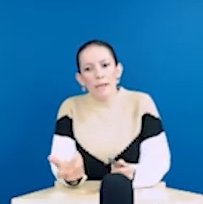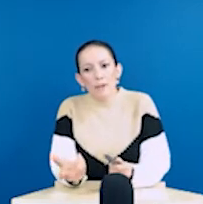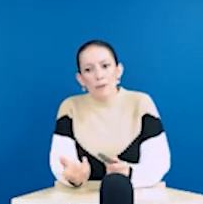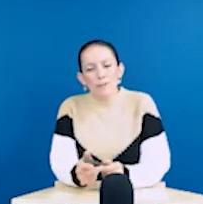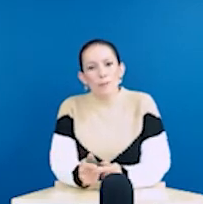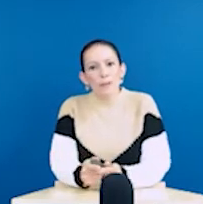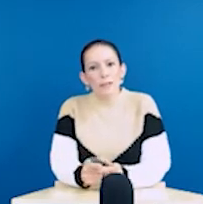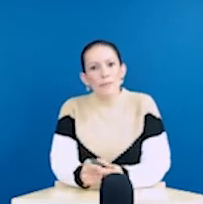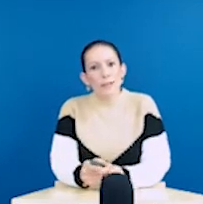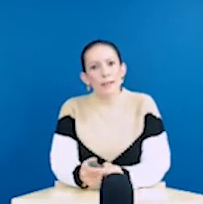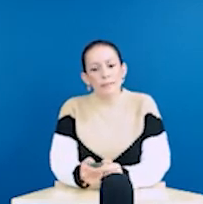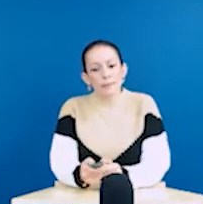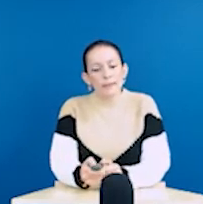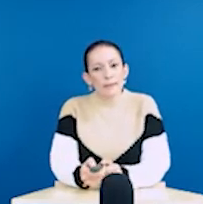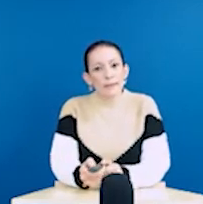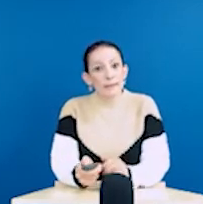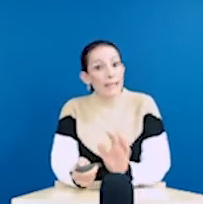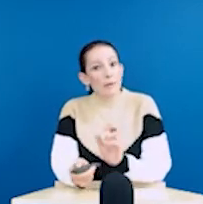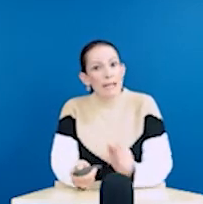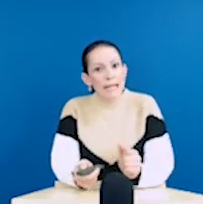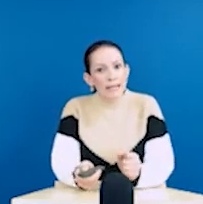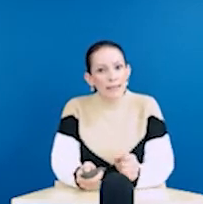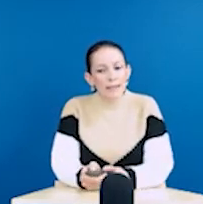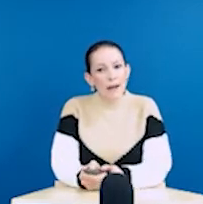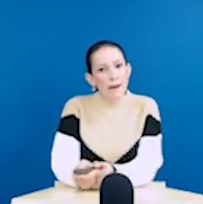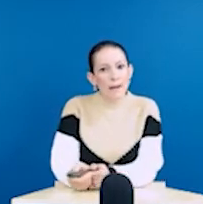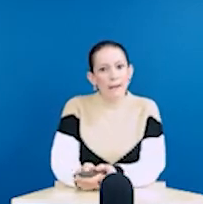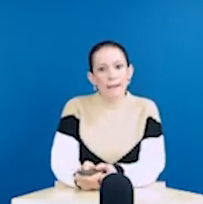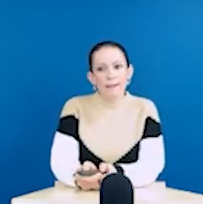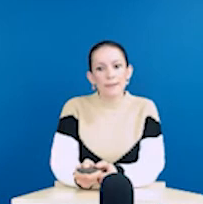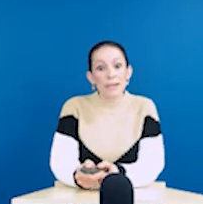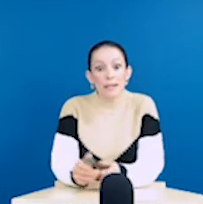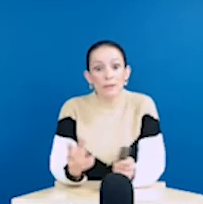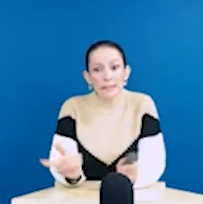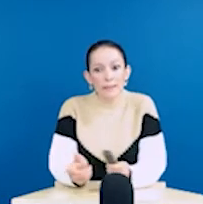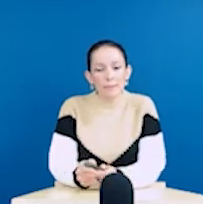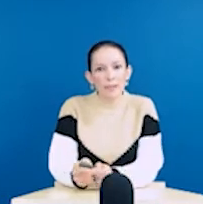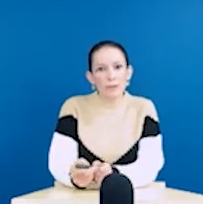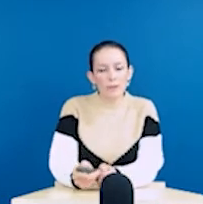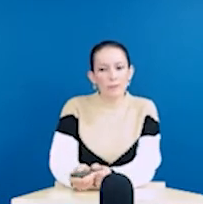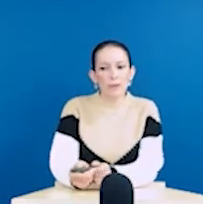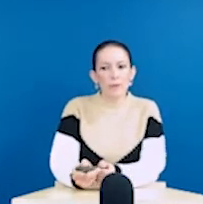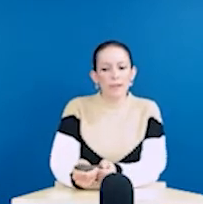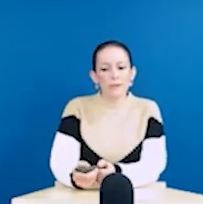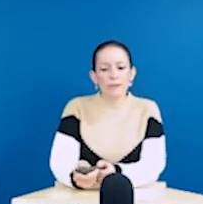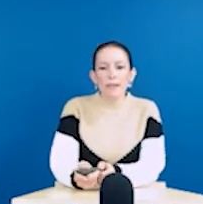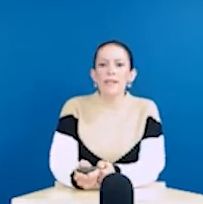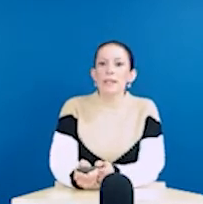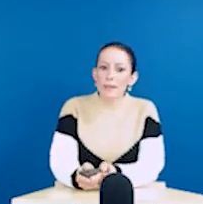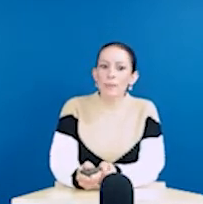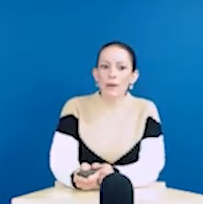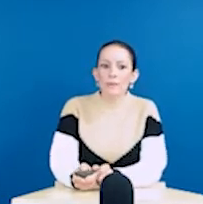como un camino importante para que ese paciente tenga una alerta, esté despierto con respecto a